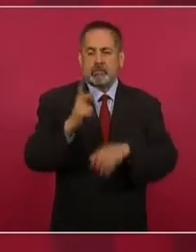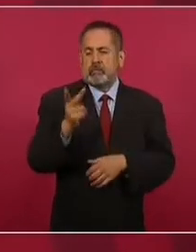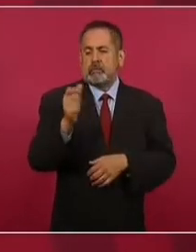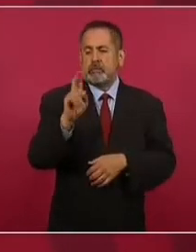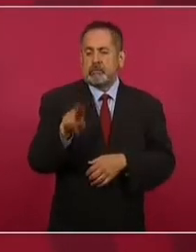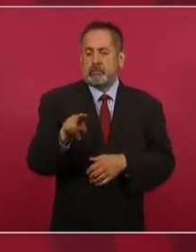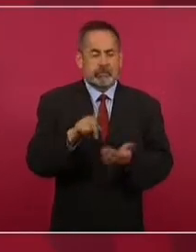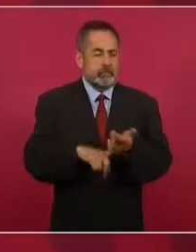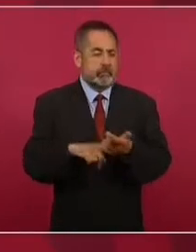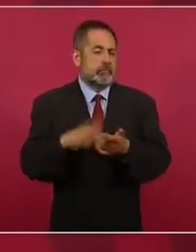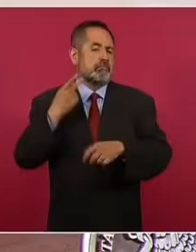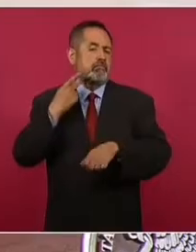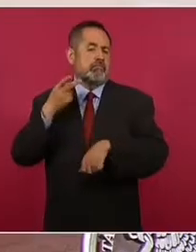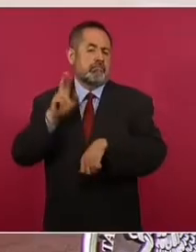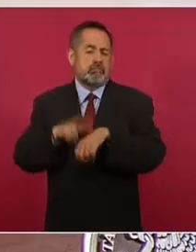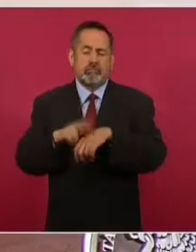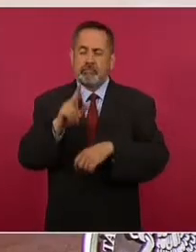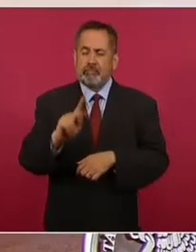al PAN.